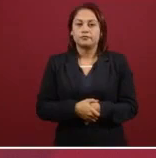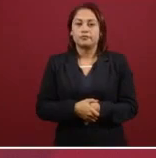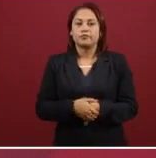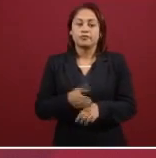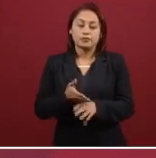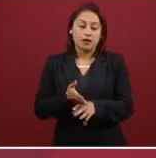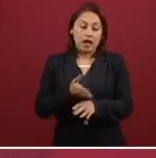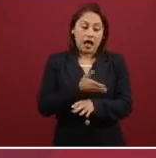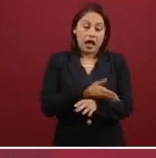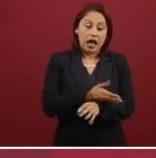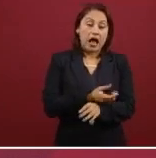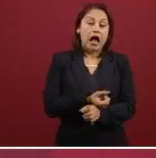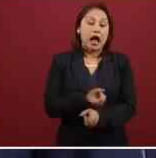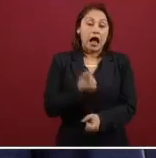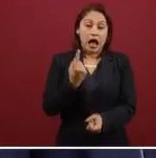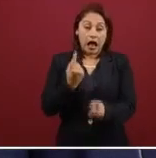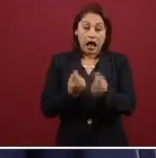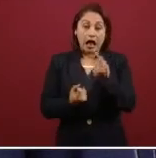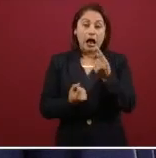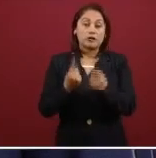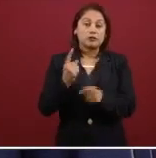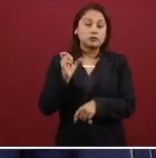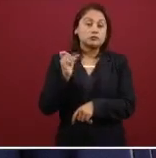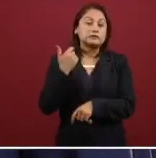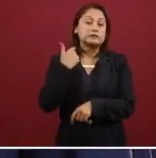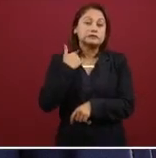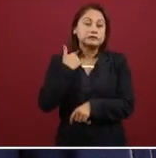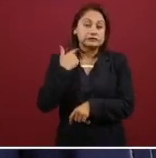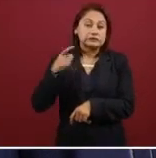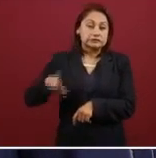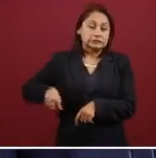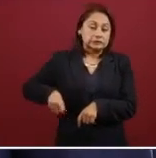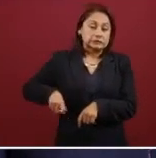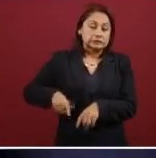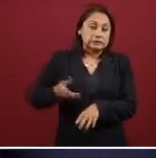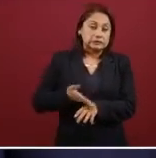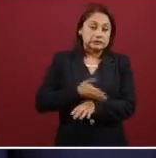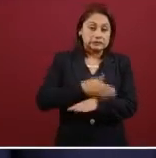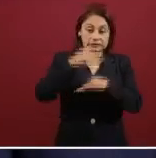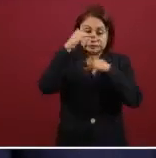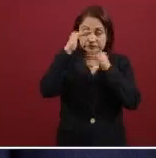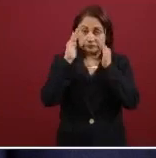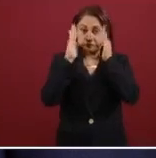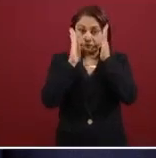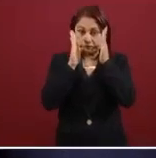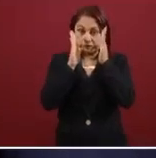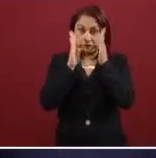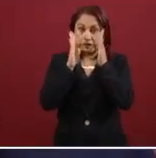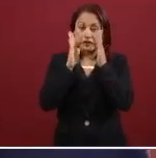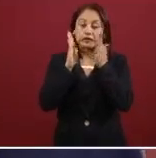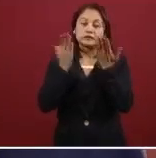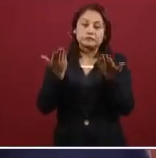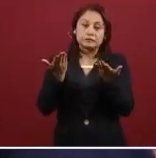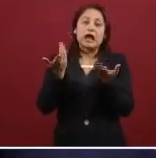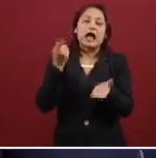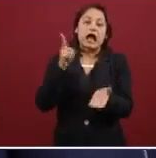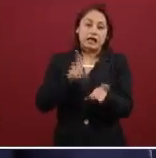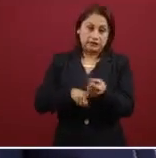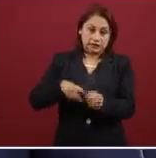conservadores que todavía hay en el gobierno, porque no se puede limpiar todo,